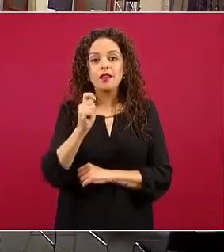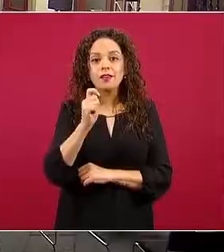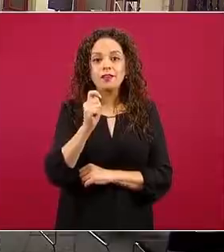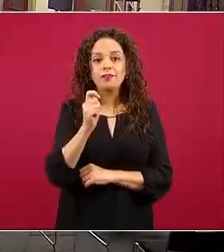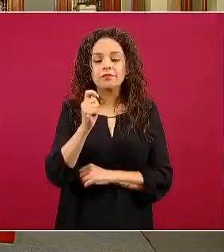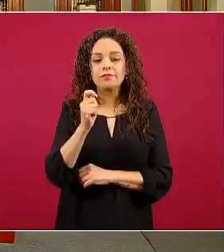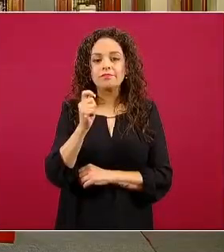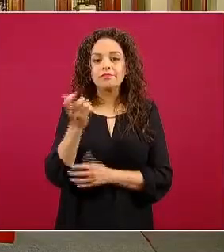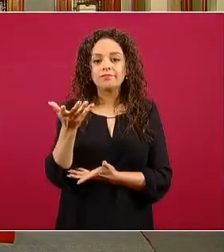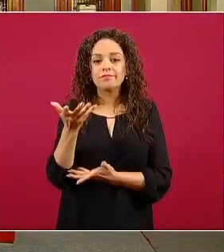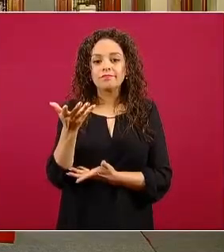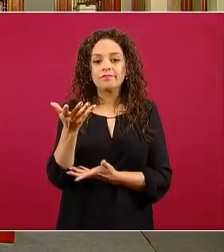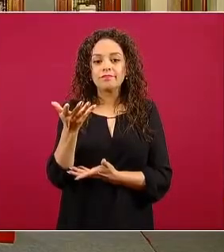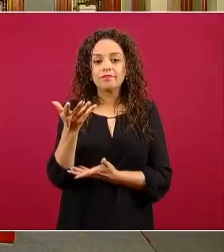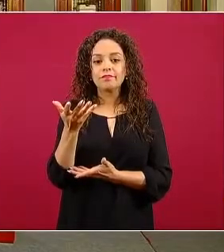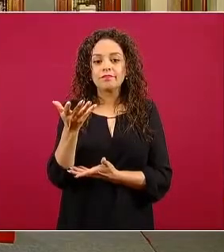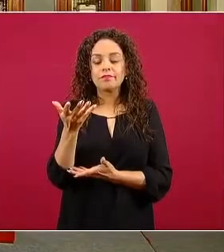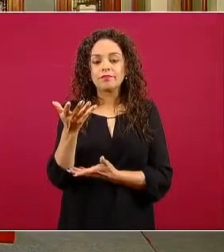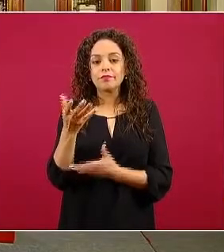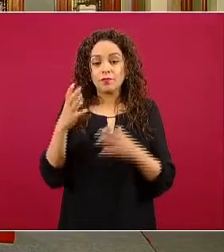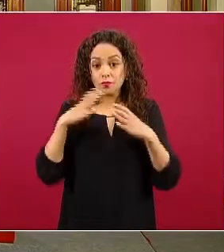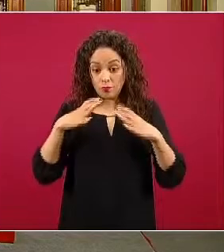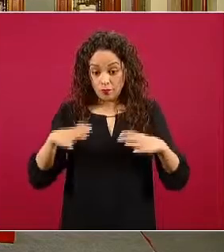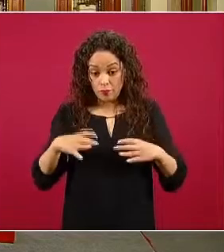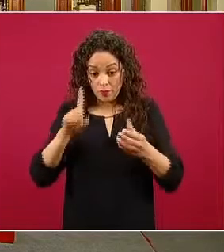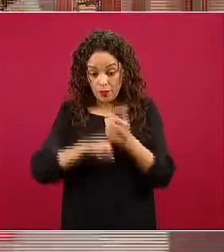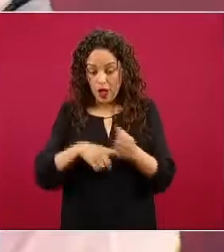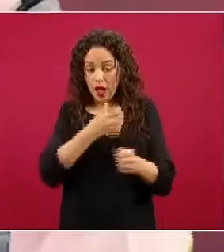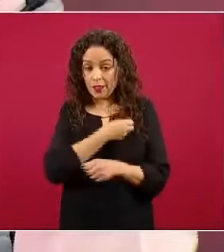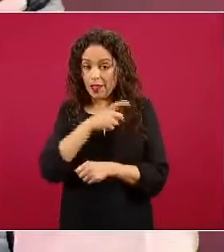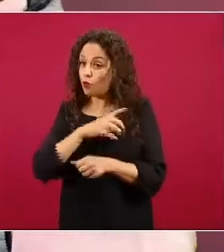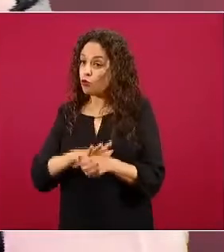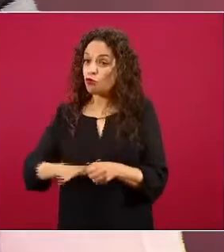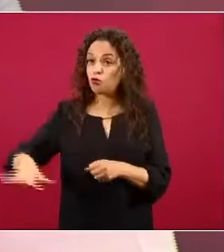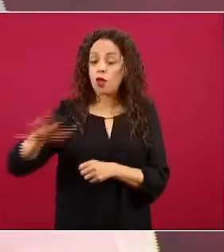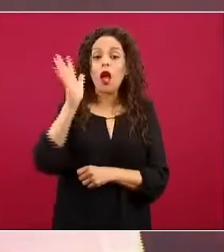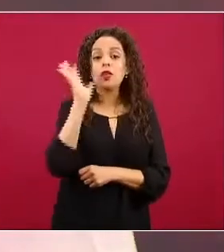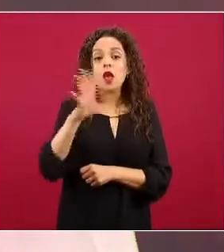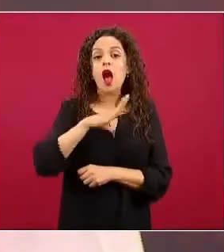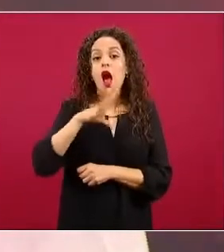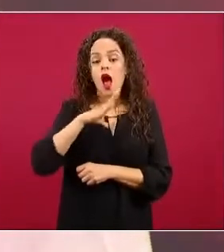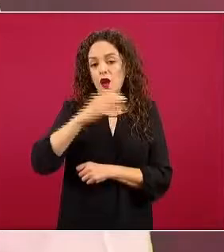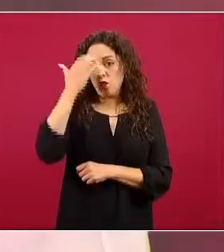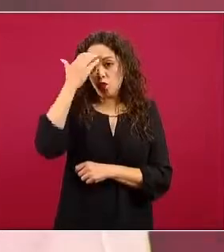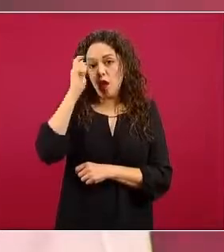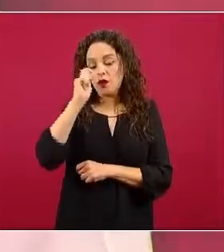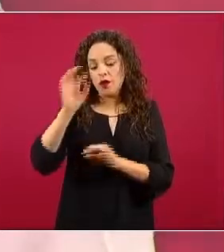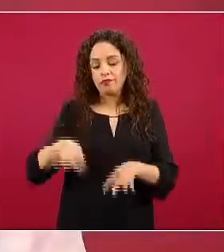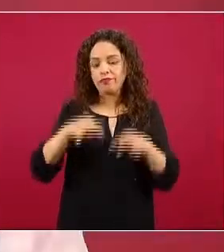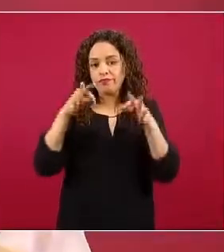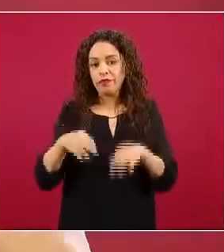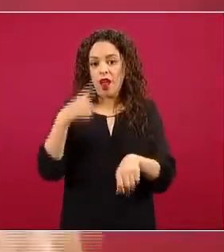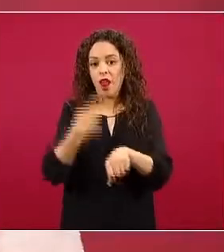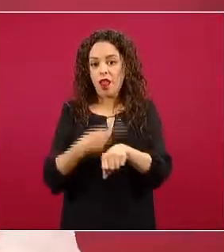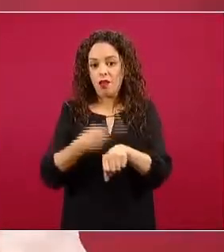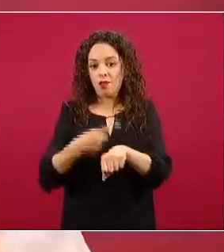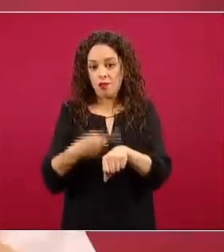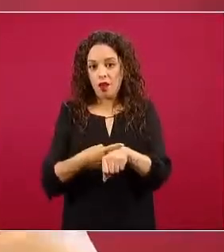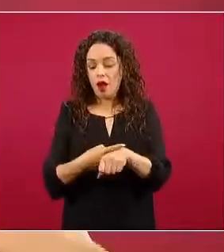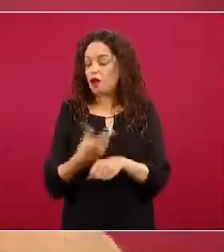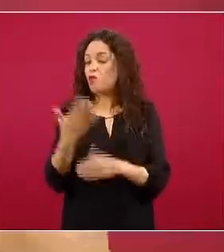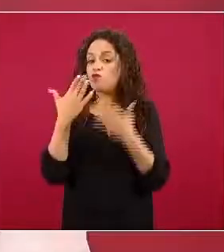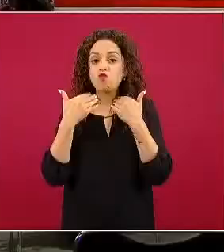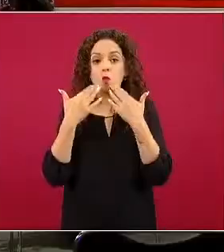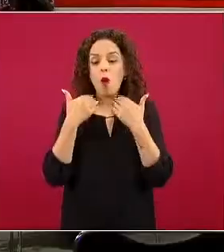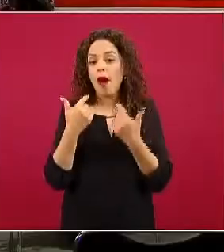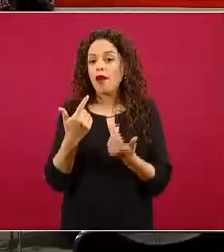primeras olas, o sea, sistema inmunológico a nivel salud pública, por estas olas de la enfermedad sin